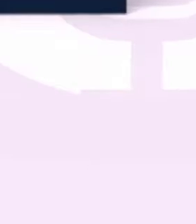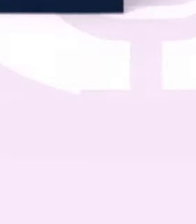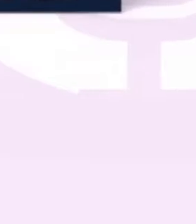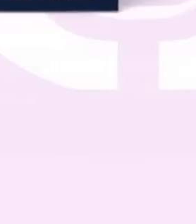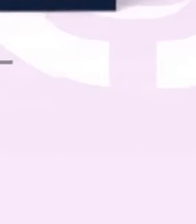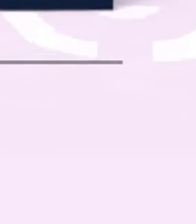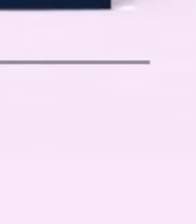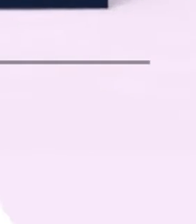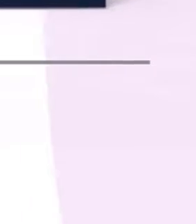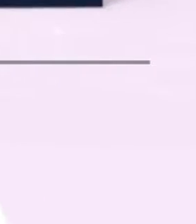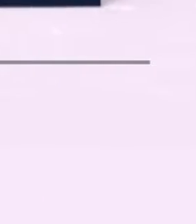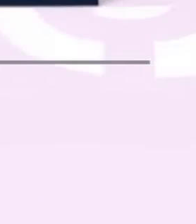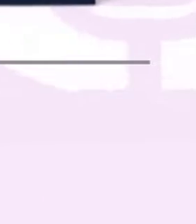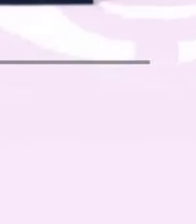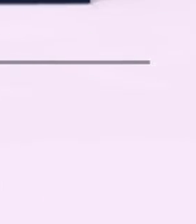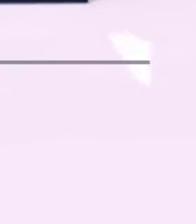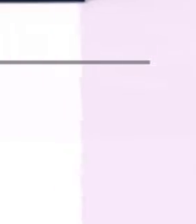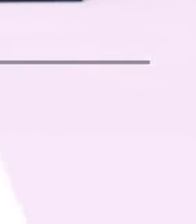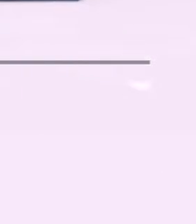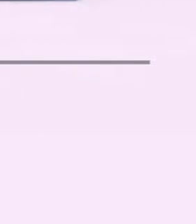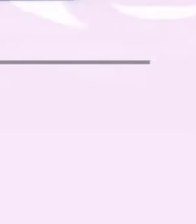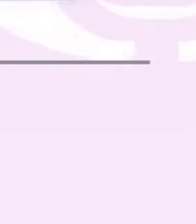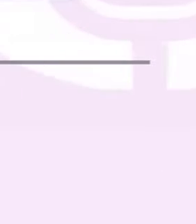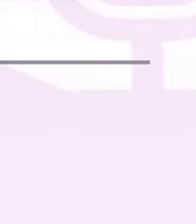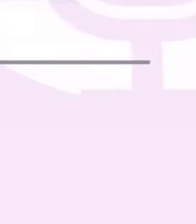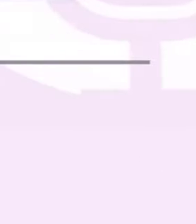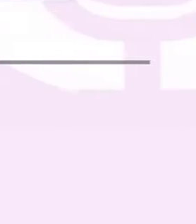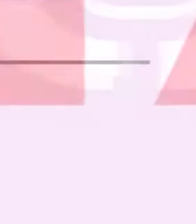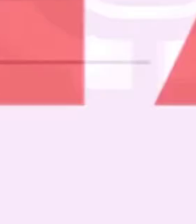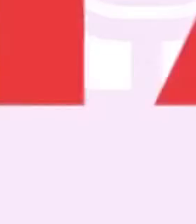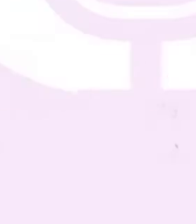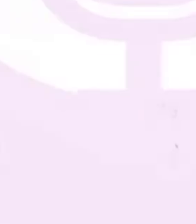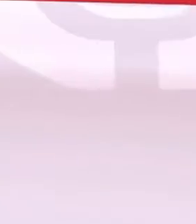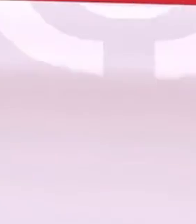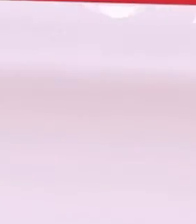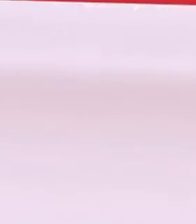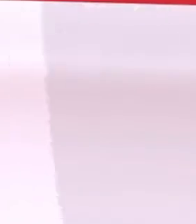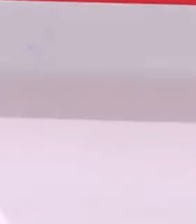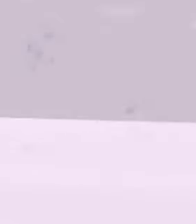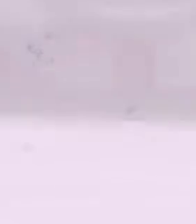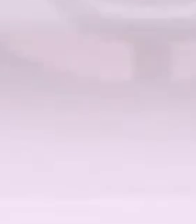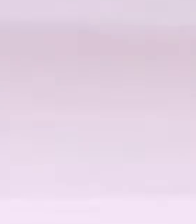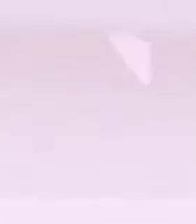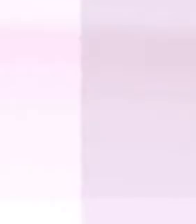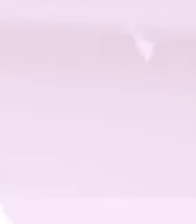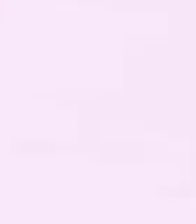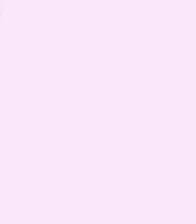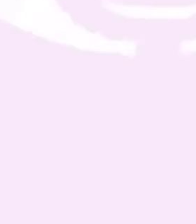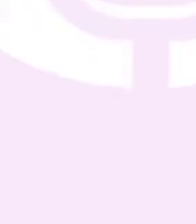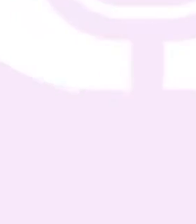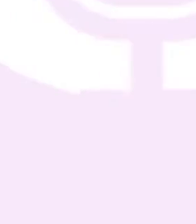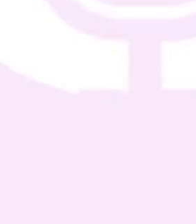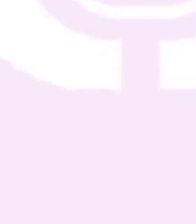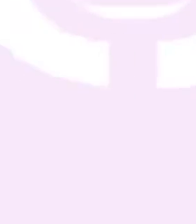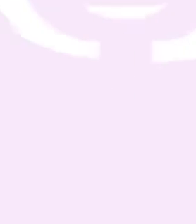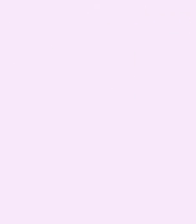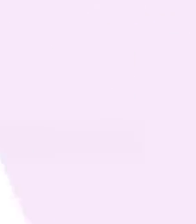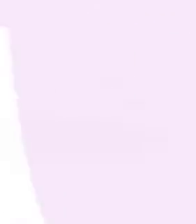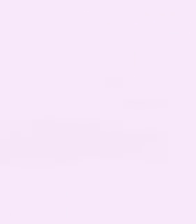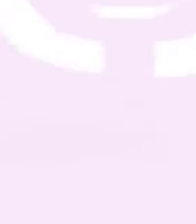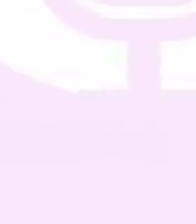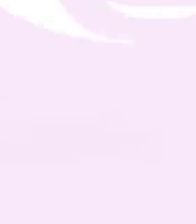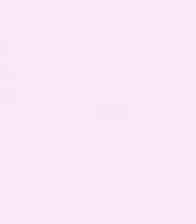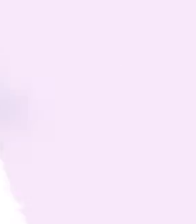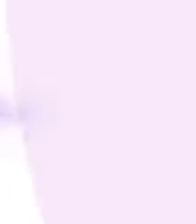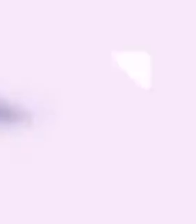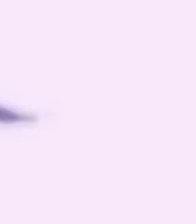Otavalo informa, un espacio para fortalecer el autoestima, la identidad y la cultura de